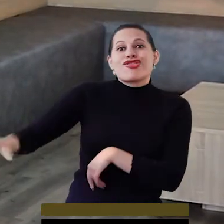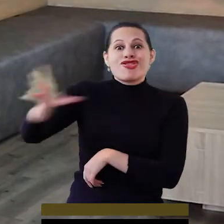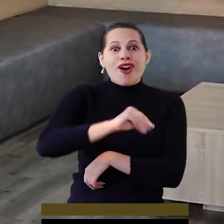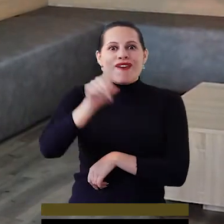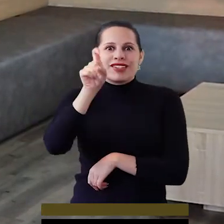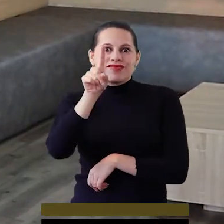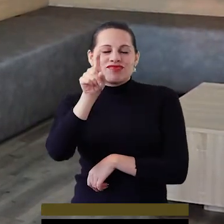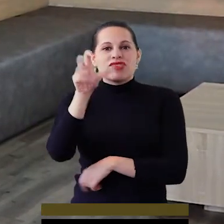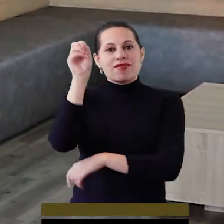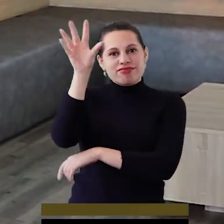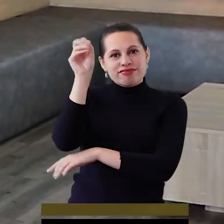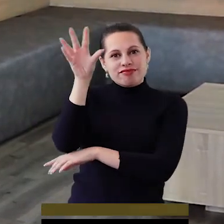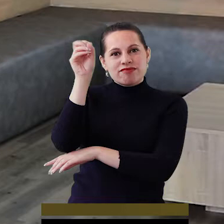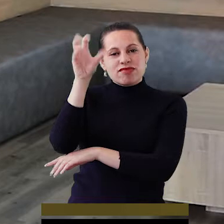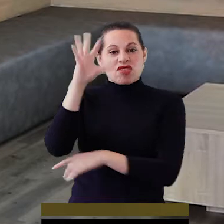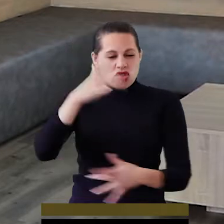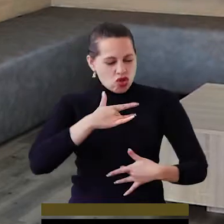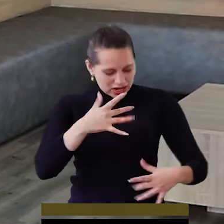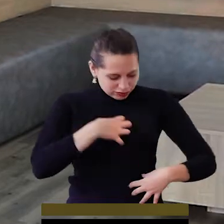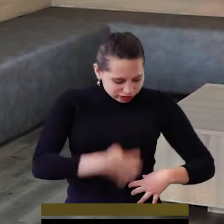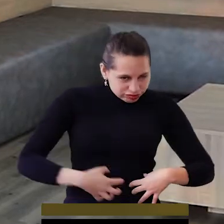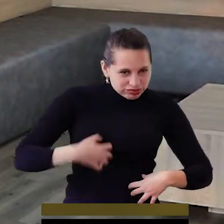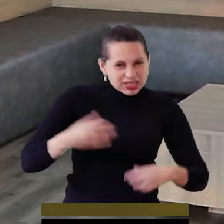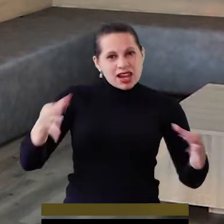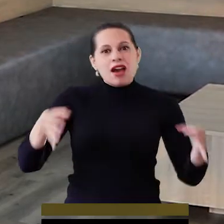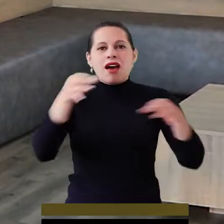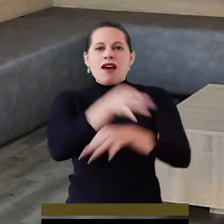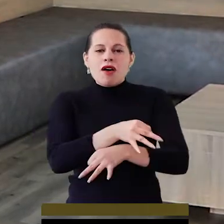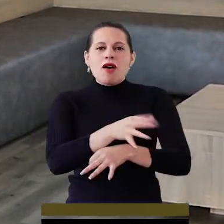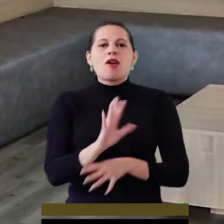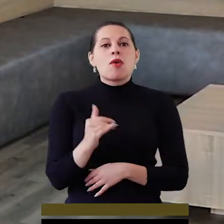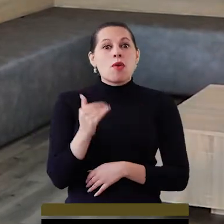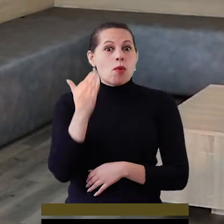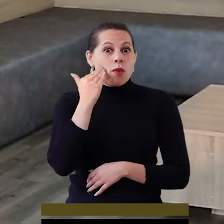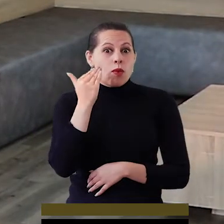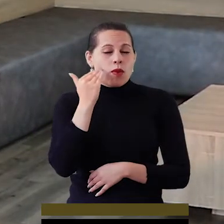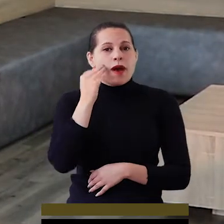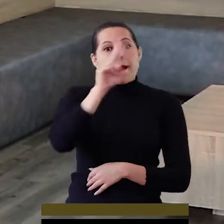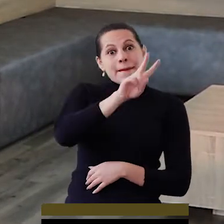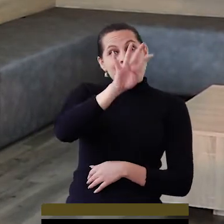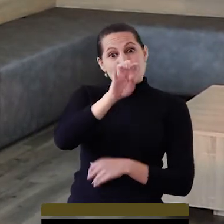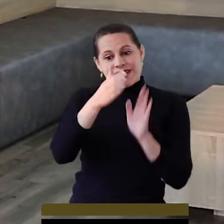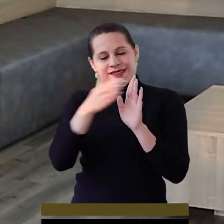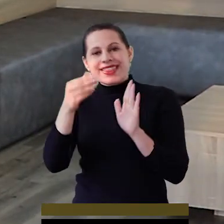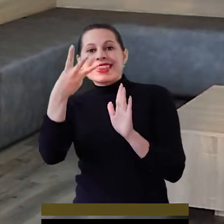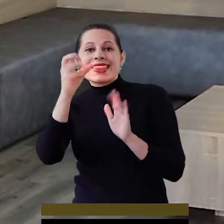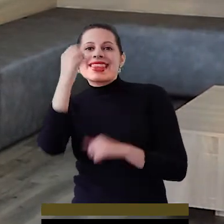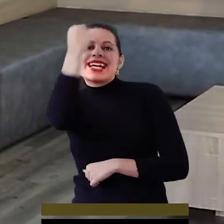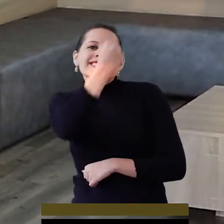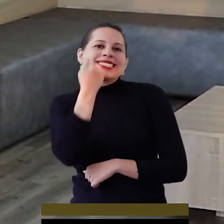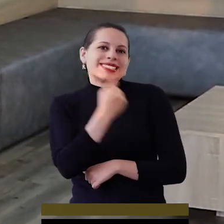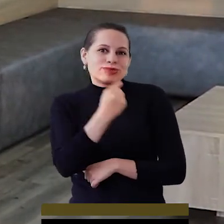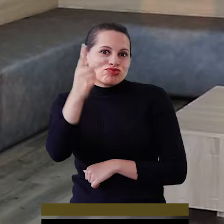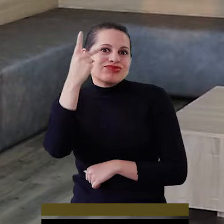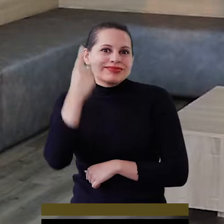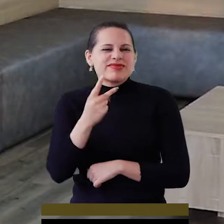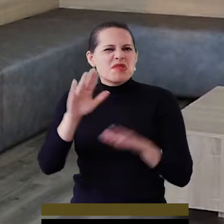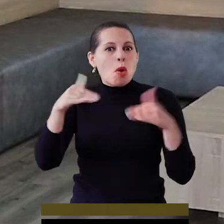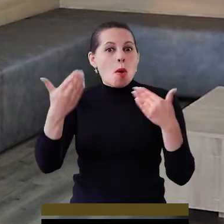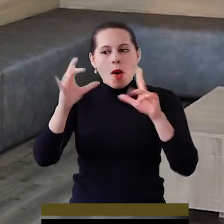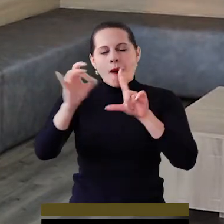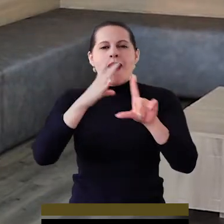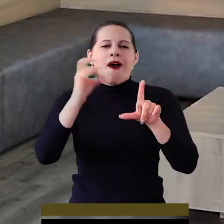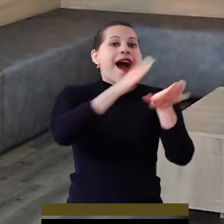sexto simposio de donación y trasplantes del Hospital Militar Central para Colombia, que se llevará a cabo el 29 y 30 de septiembre de